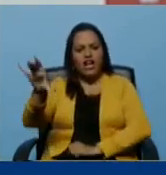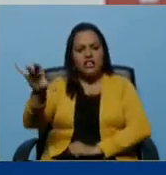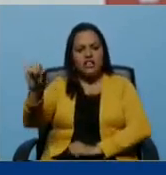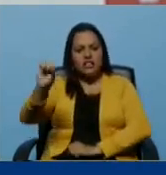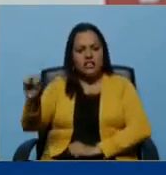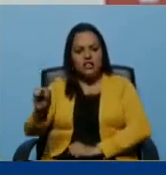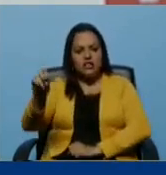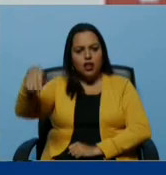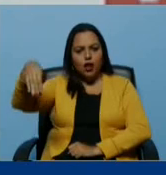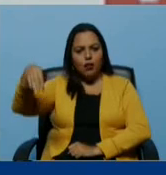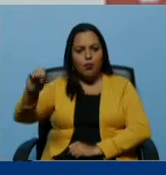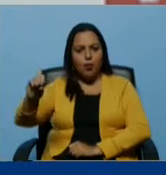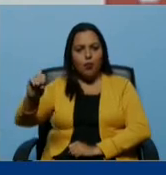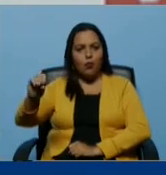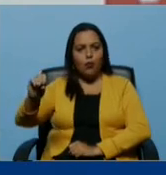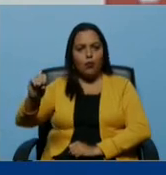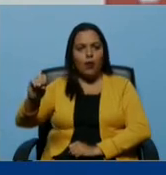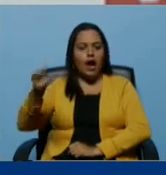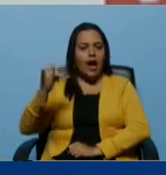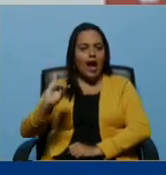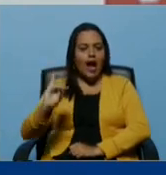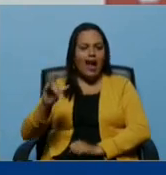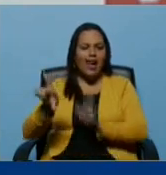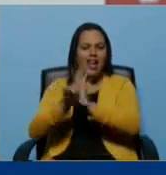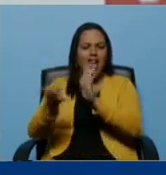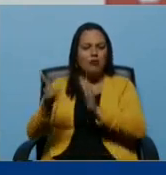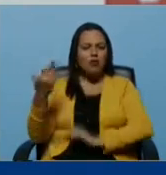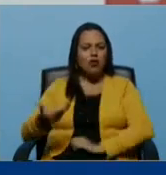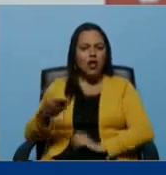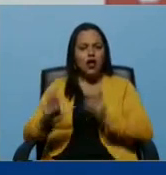Están debatiendo una ley muy importante, que es la ley de las ONG.